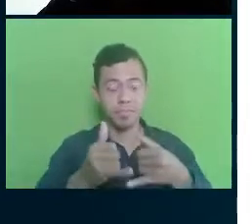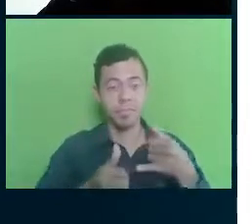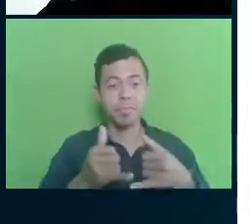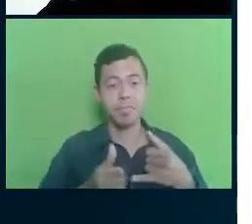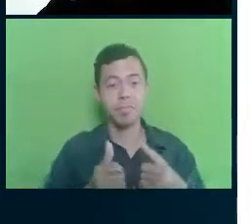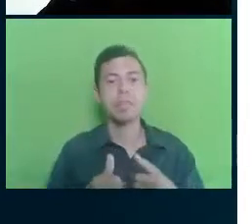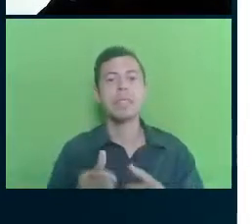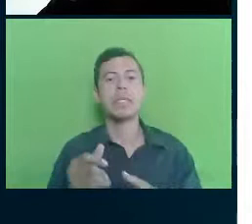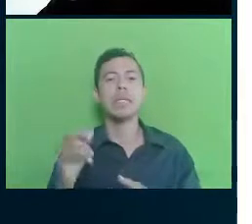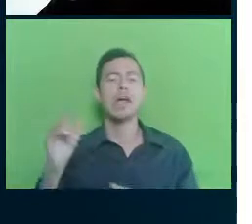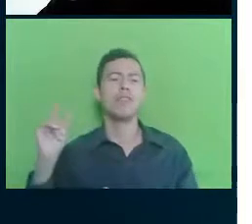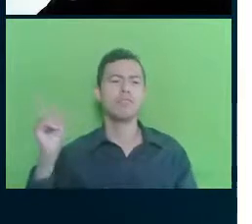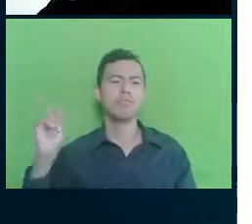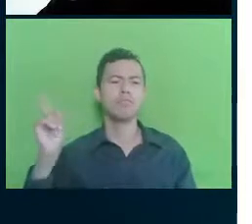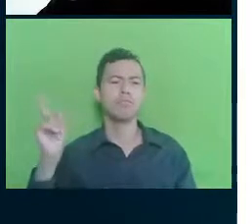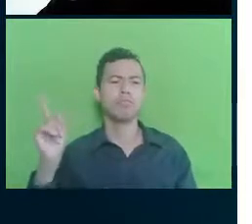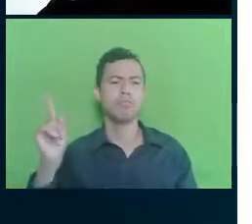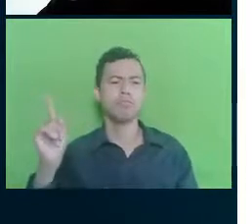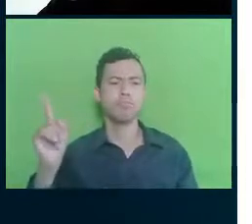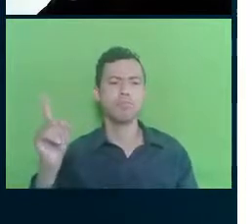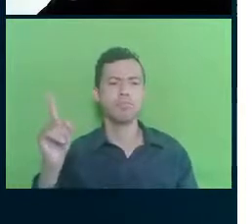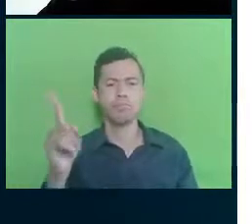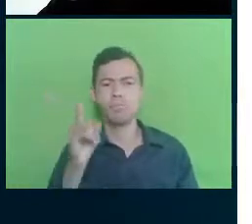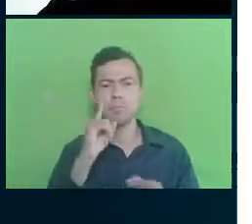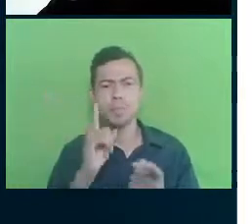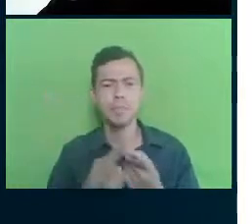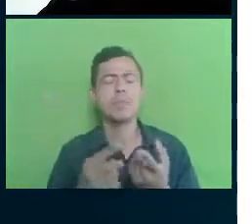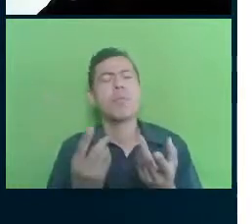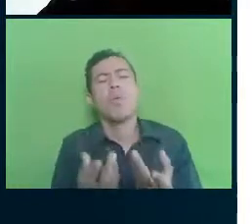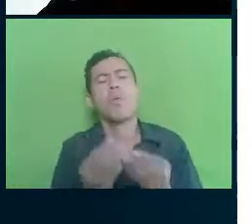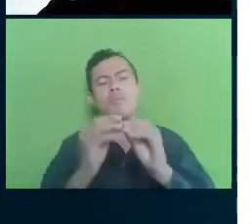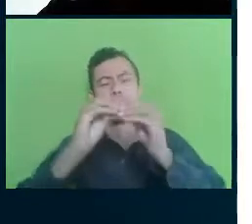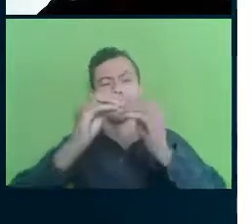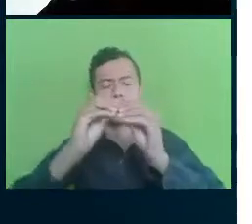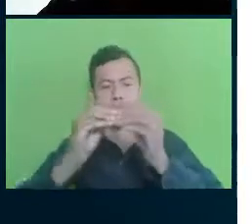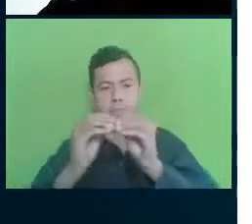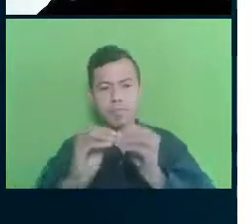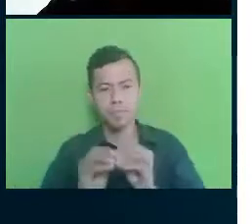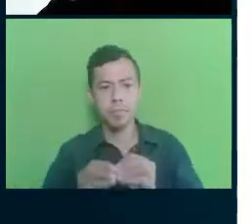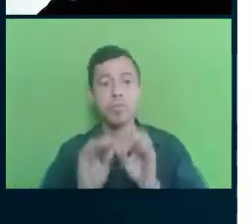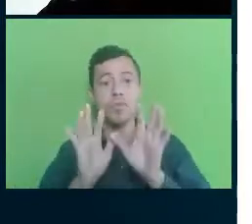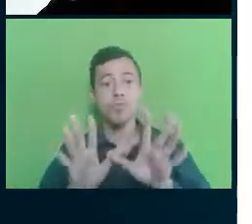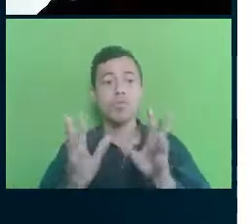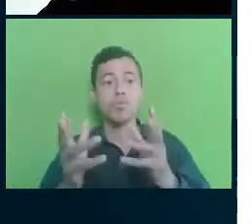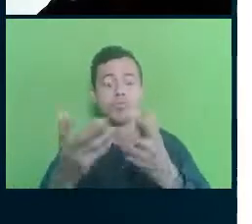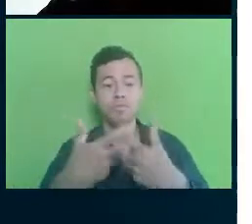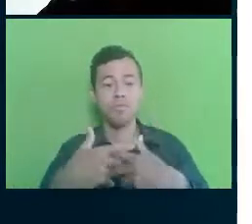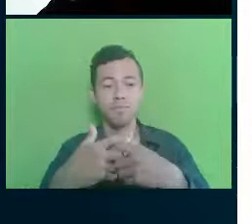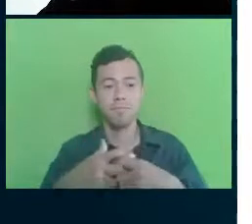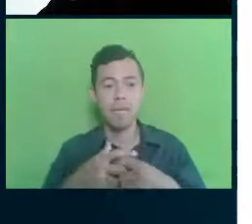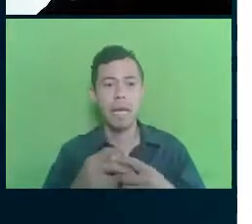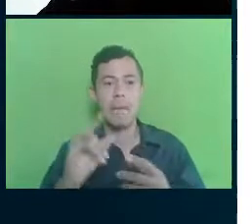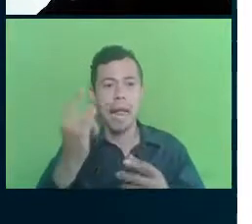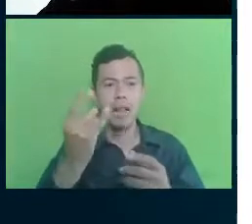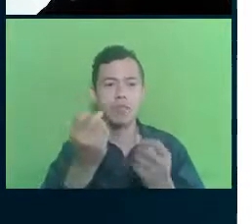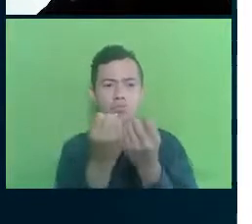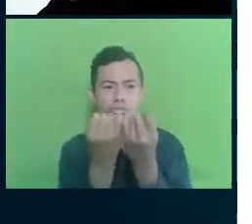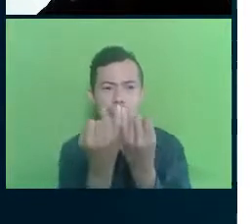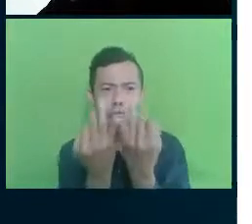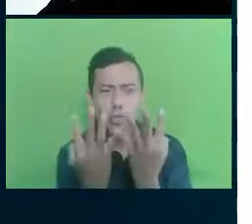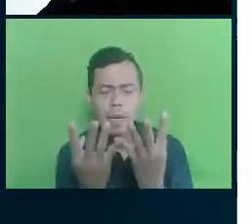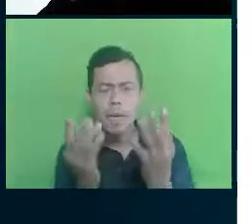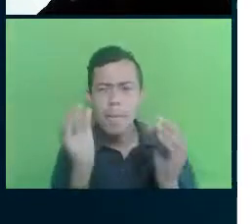últimos años, con un enfoque de construir un sistema o un algoritmo que